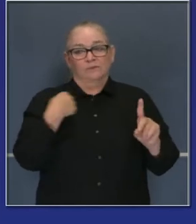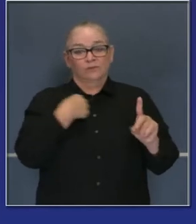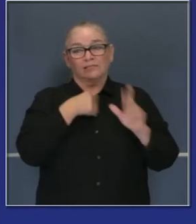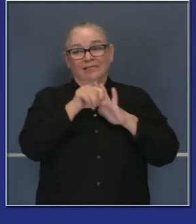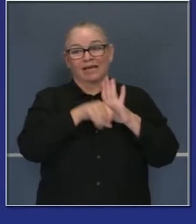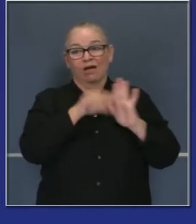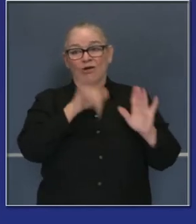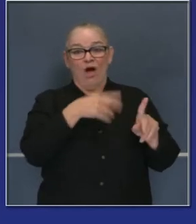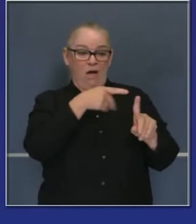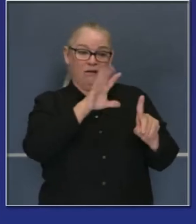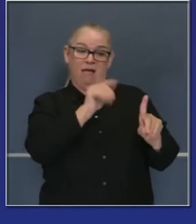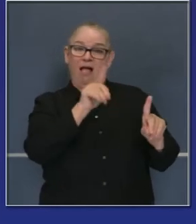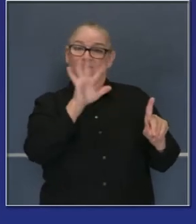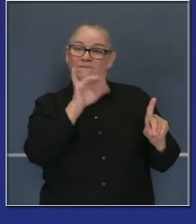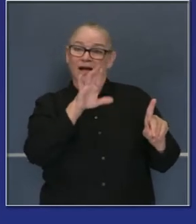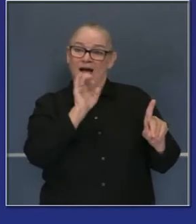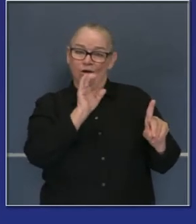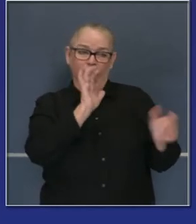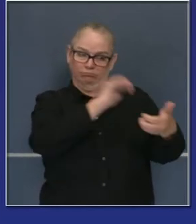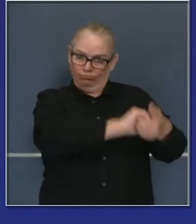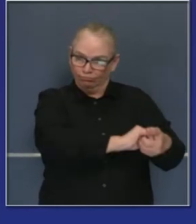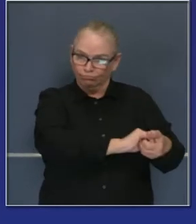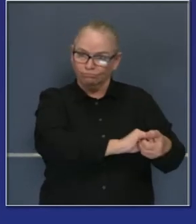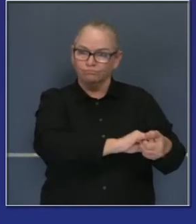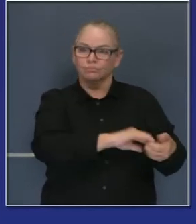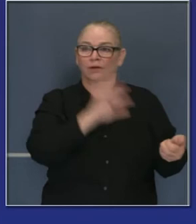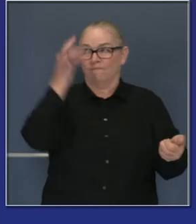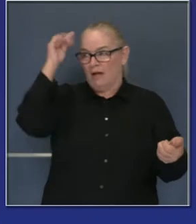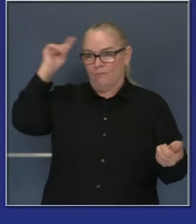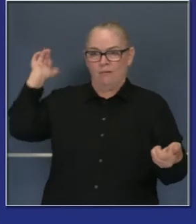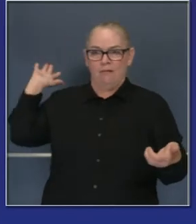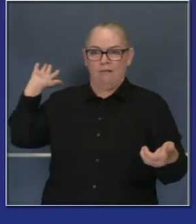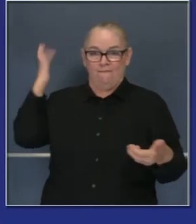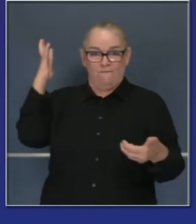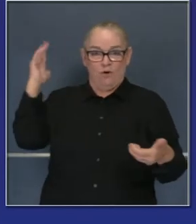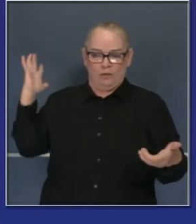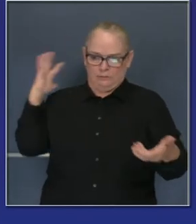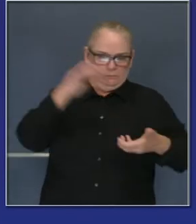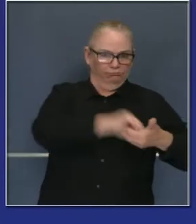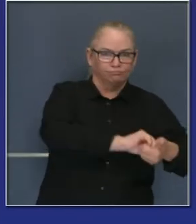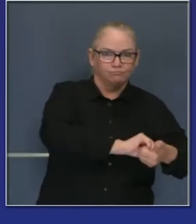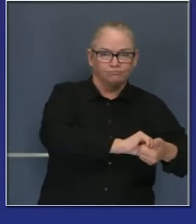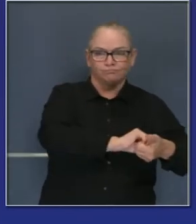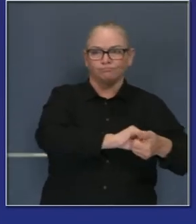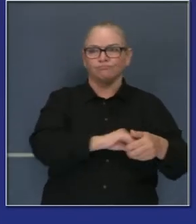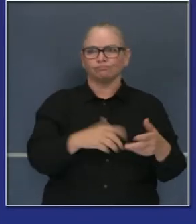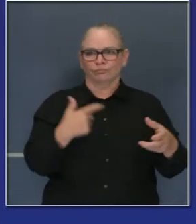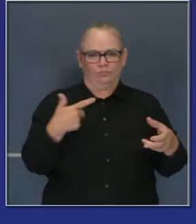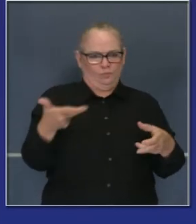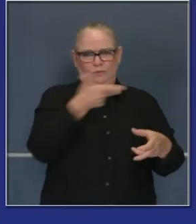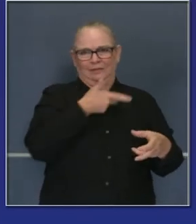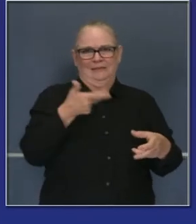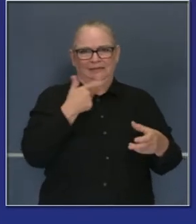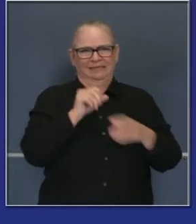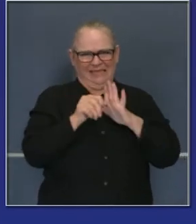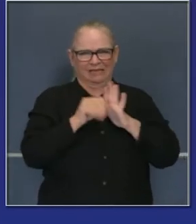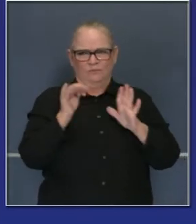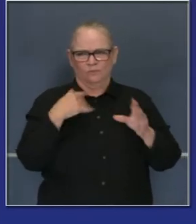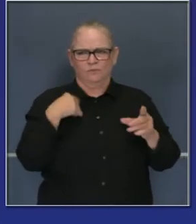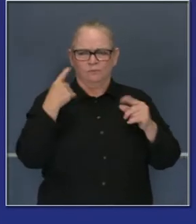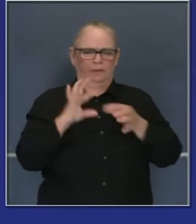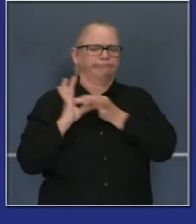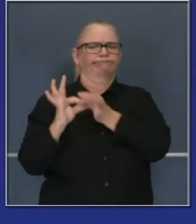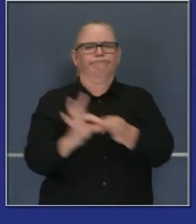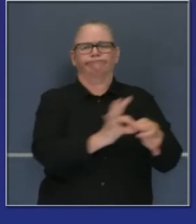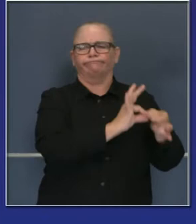y el servicio forestal que una vez más está avanzando en su trabajo